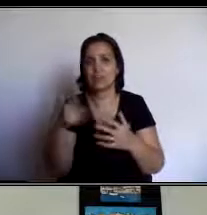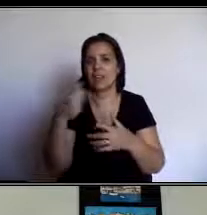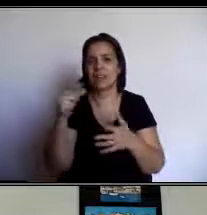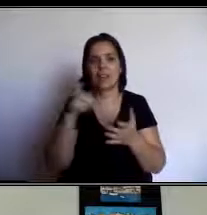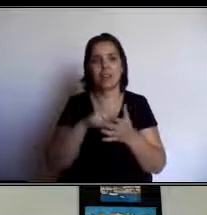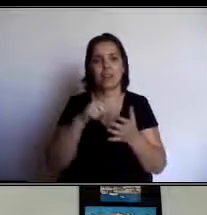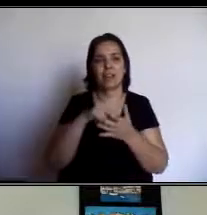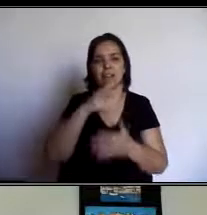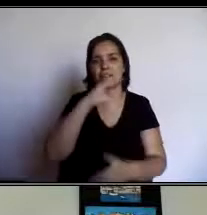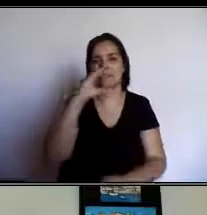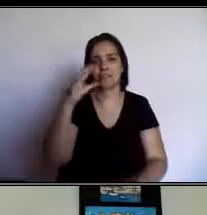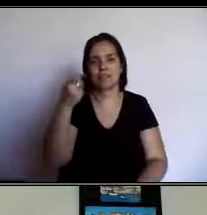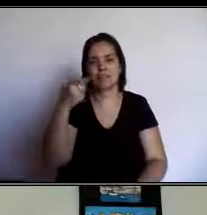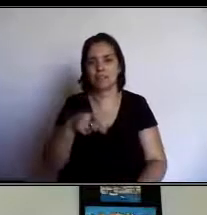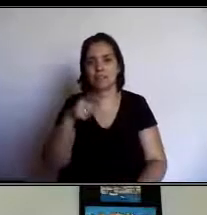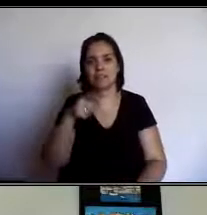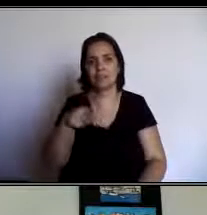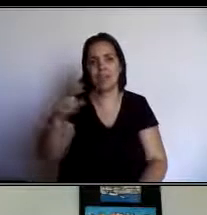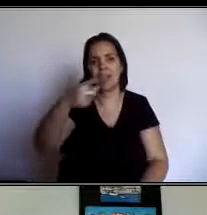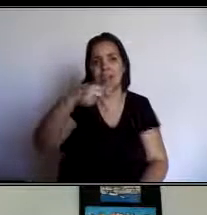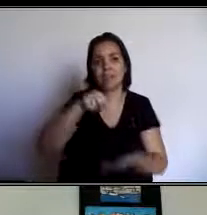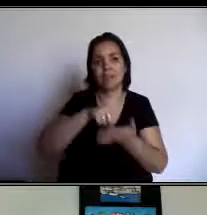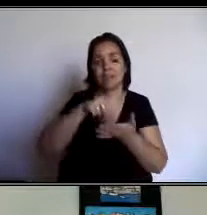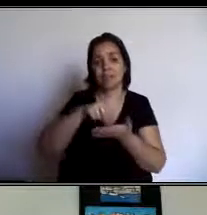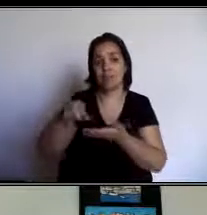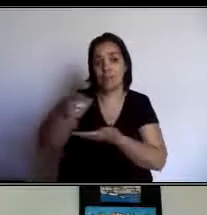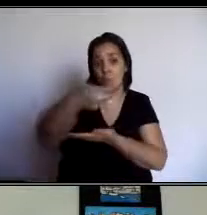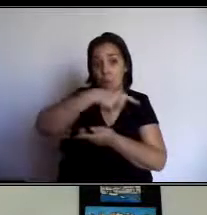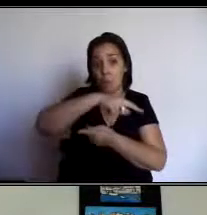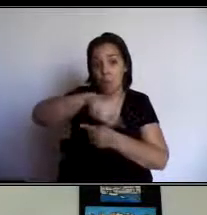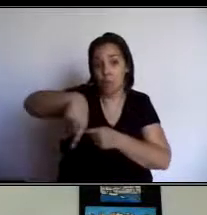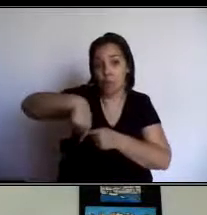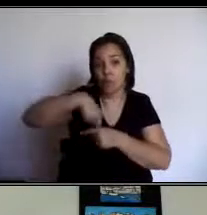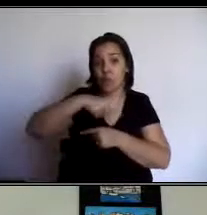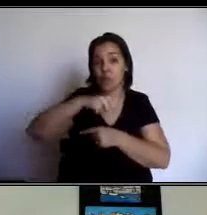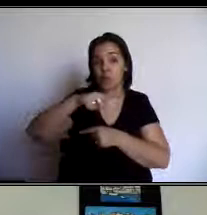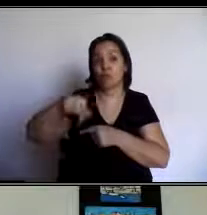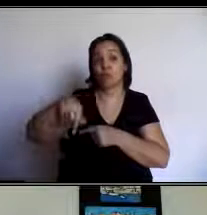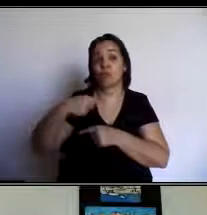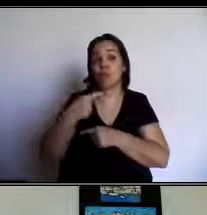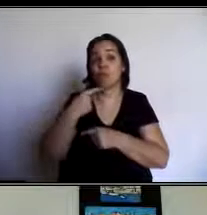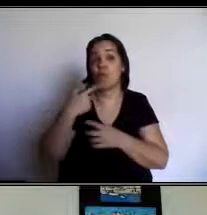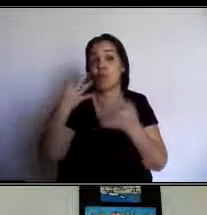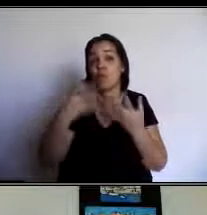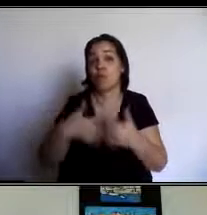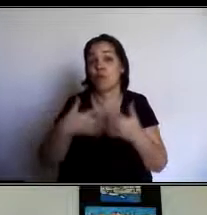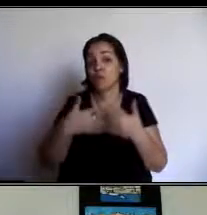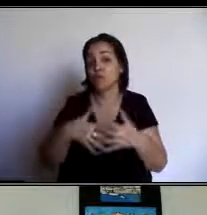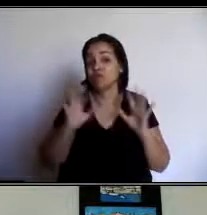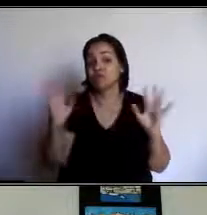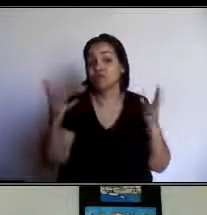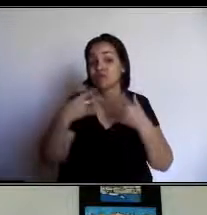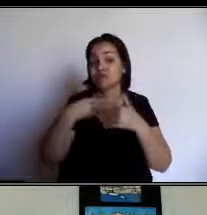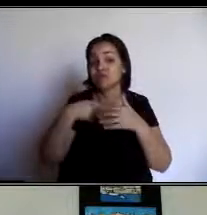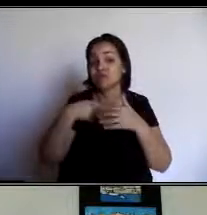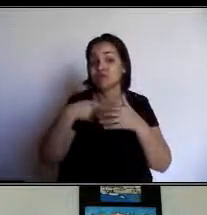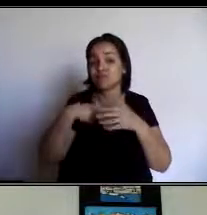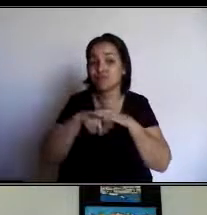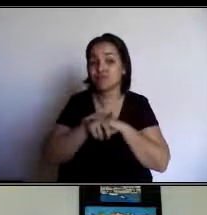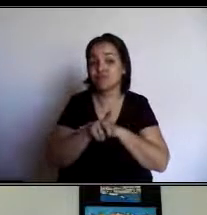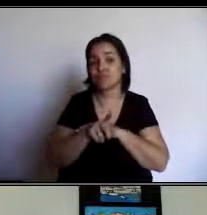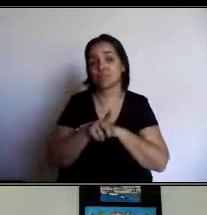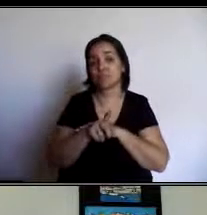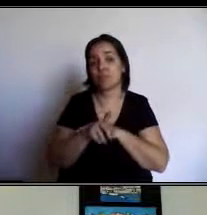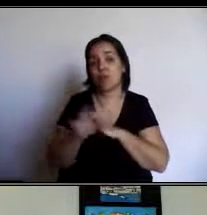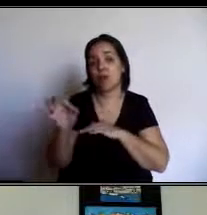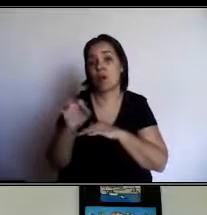de Cáceres y en la periferia de Cáceres ya hay una eminente industria del software, de desarrollo. Quizás no se